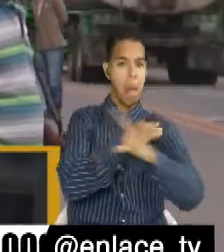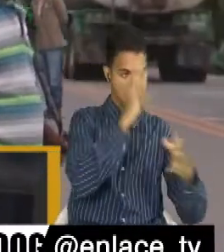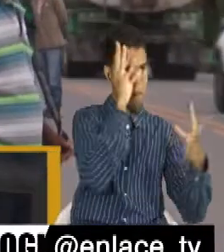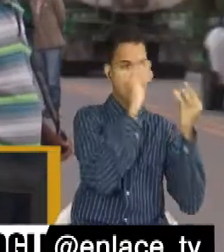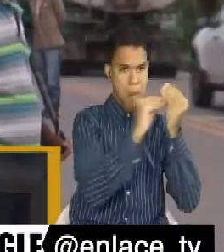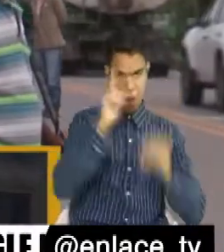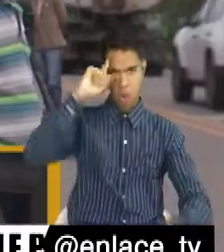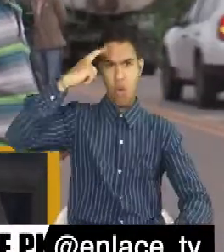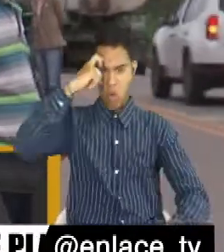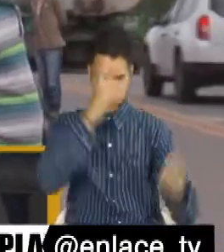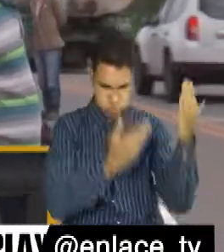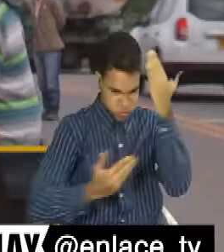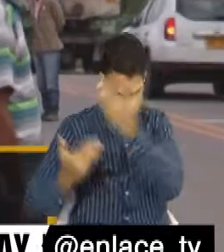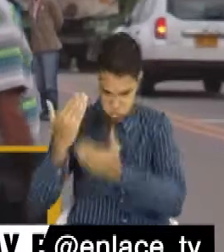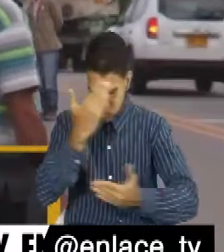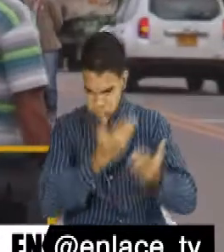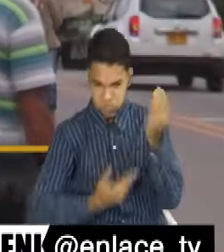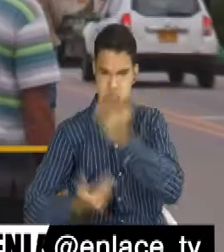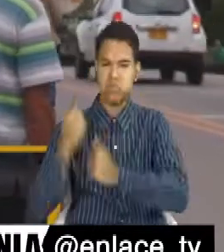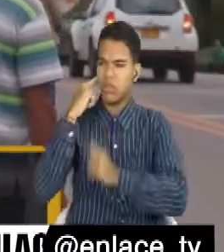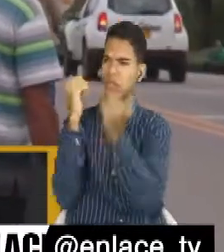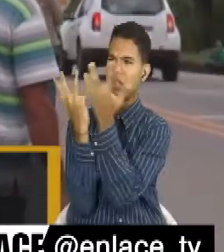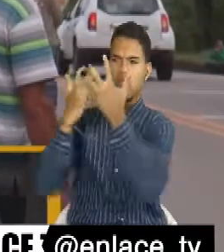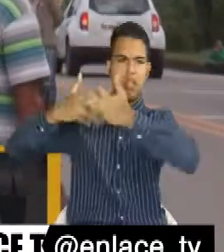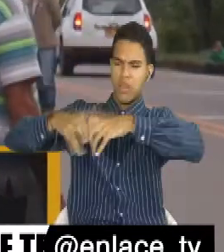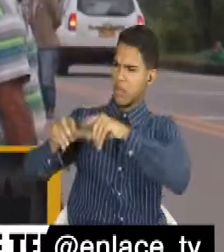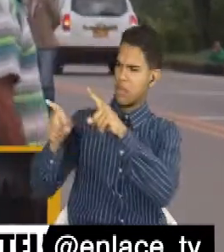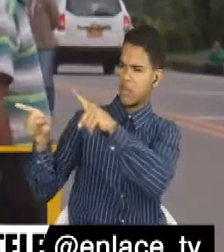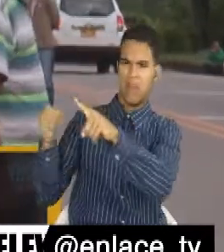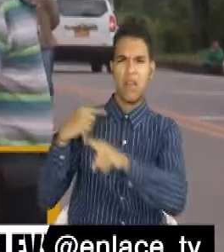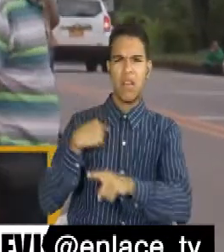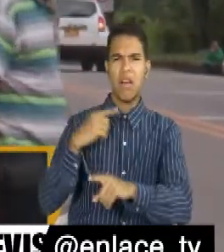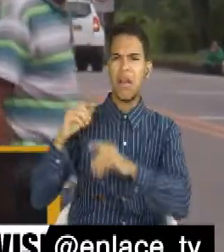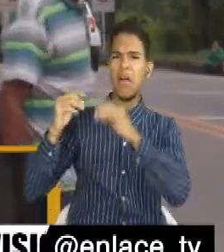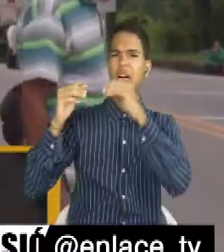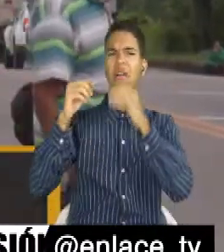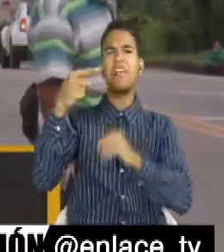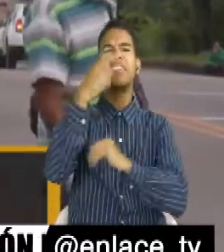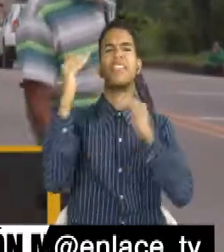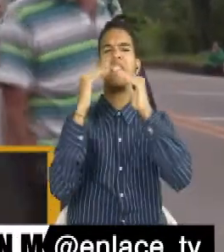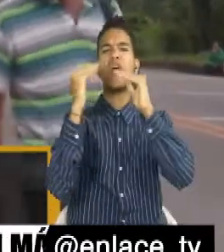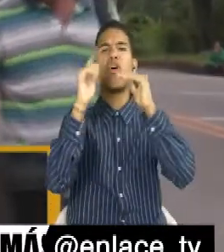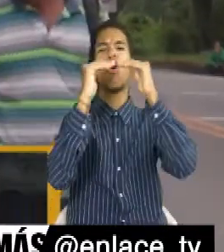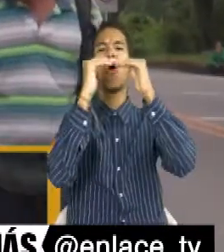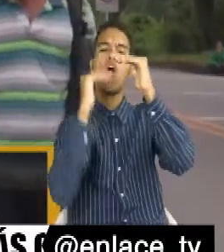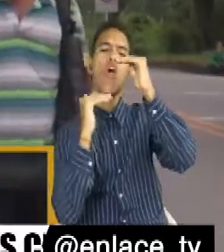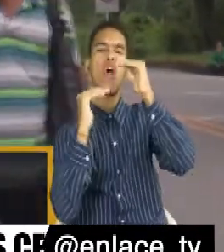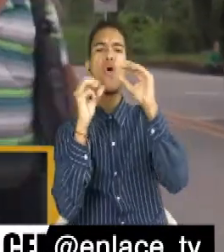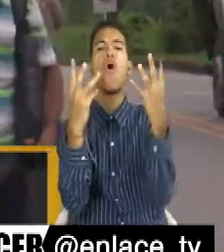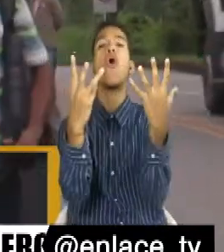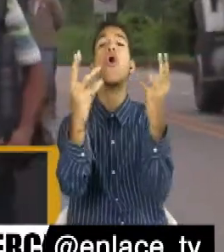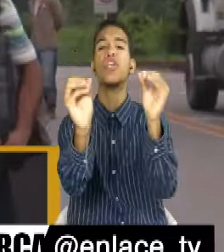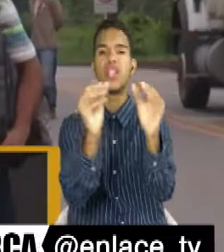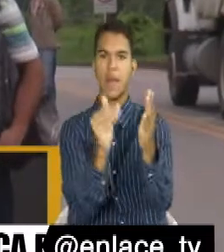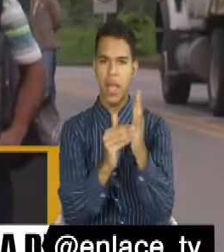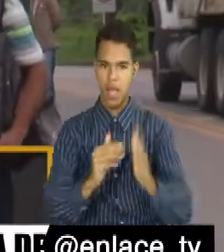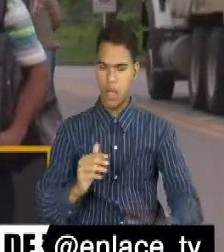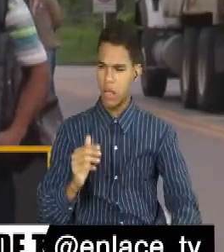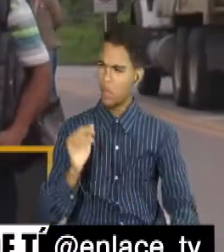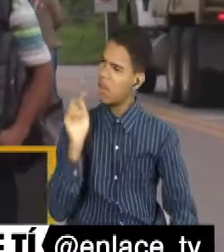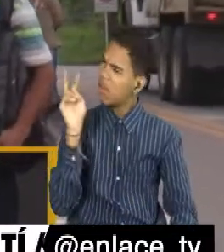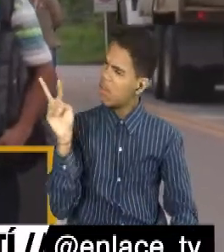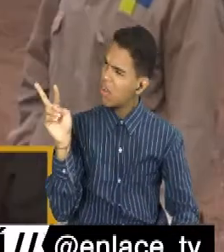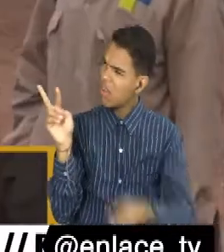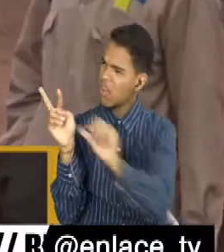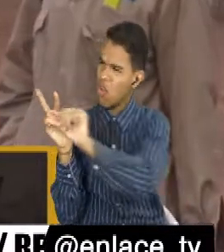eso vale, llega la firma y se baja a 80, ¿sí? Entonces, y hay, si ven que otra firma